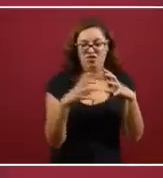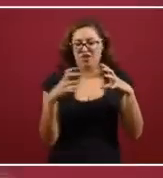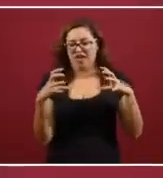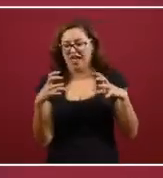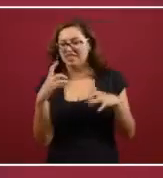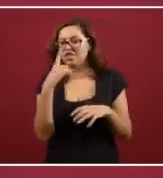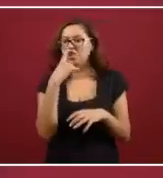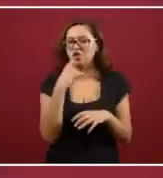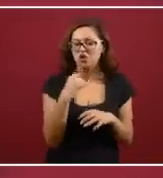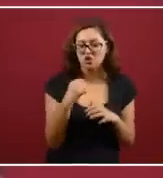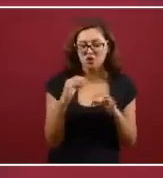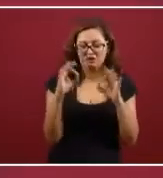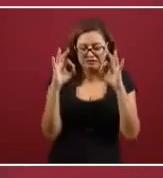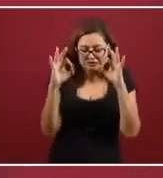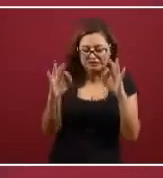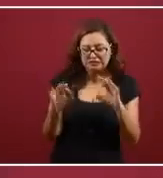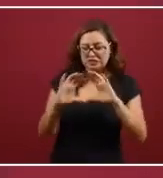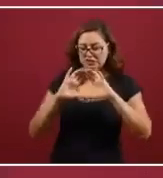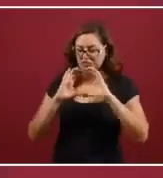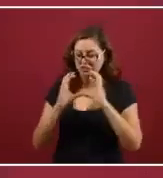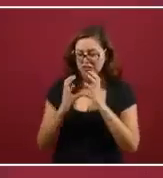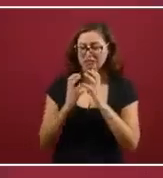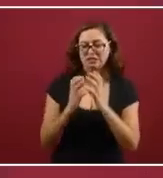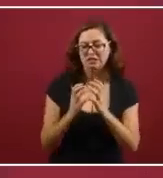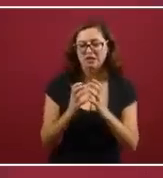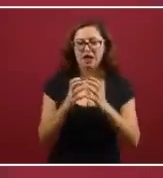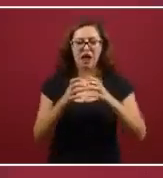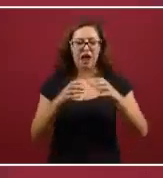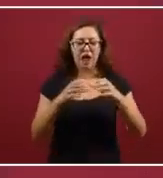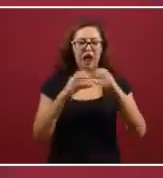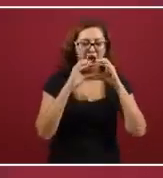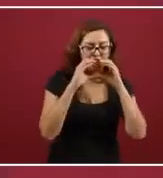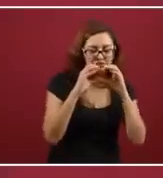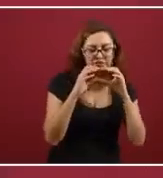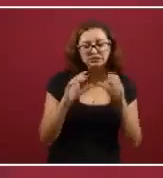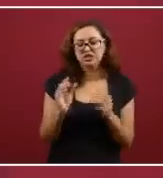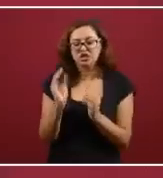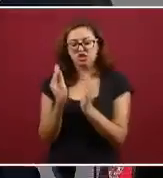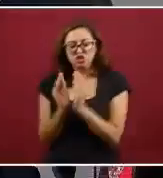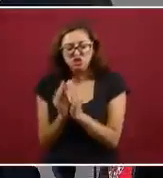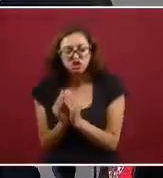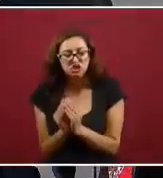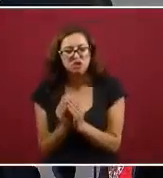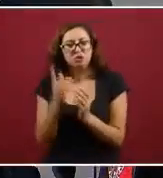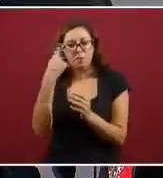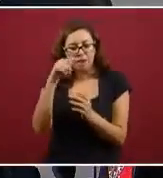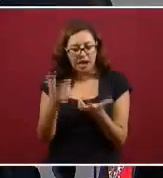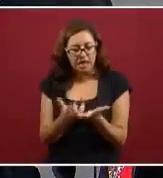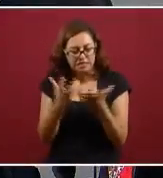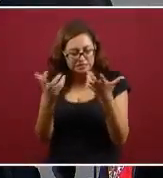rojito, perfecto para la hamburguesa, pequeñito, cherry para la ensalada,